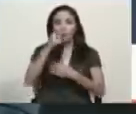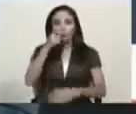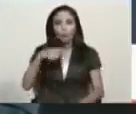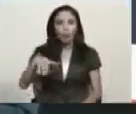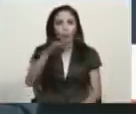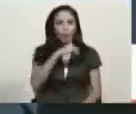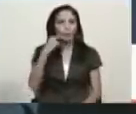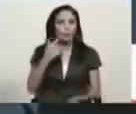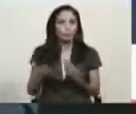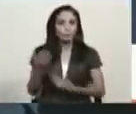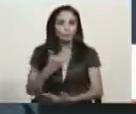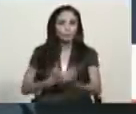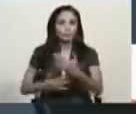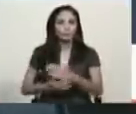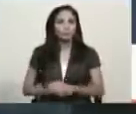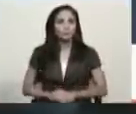mundo.